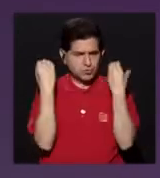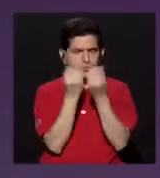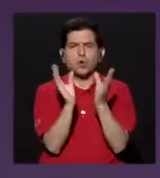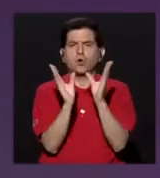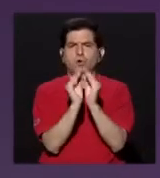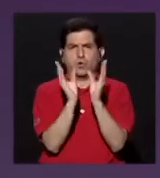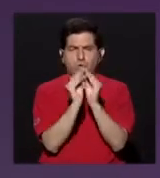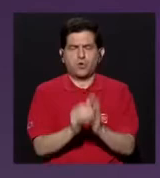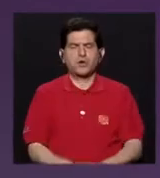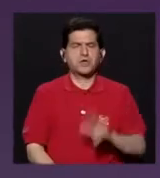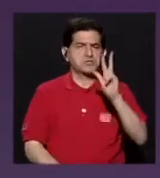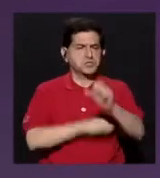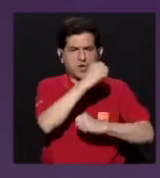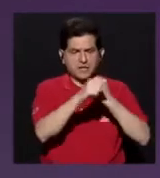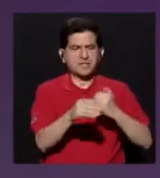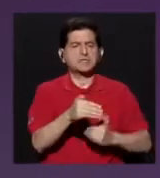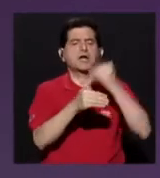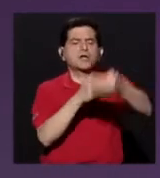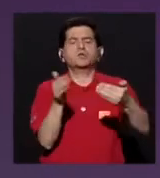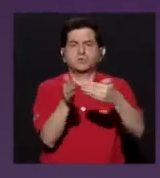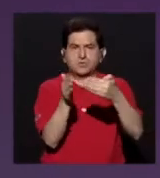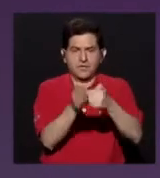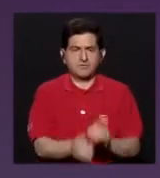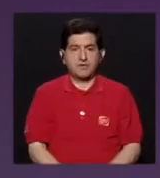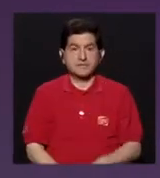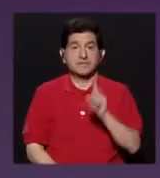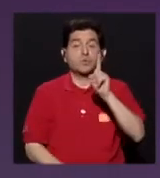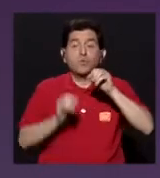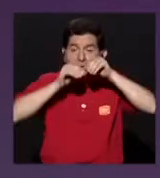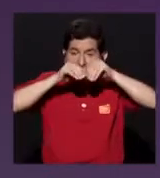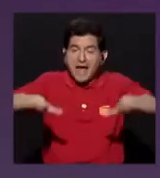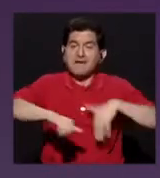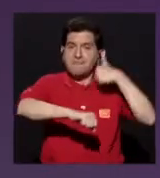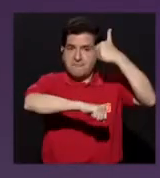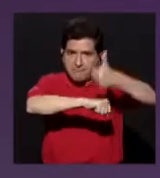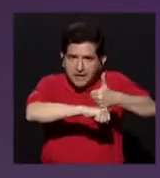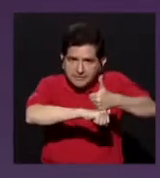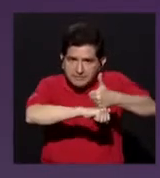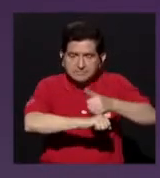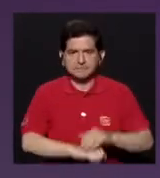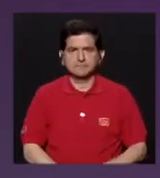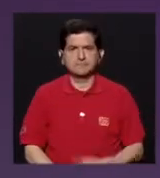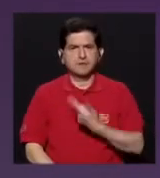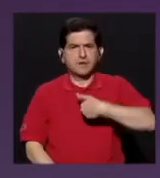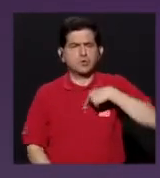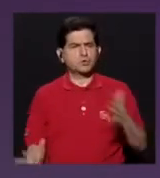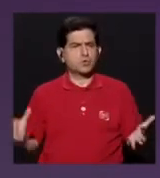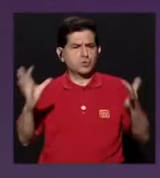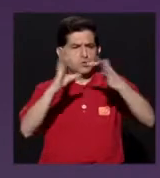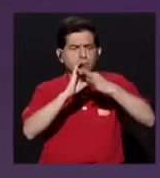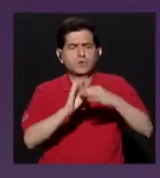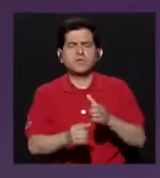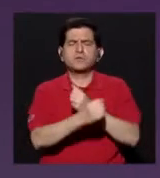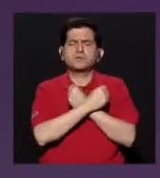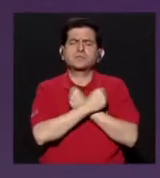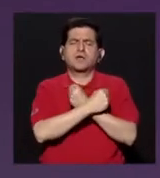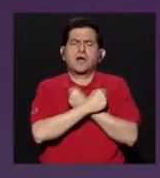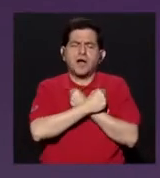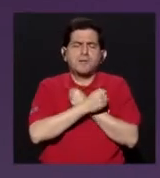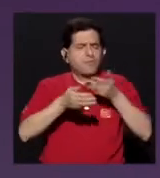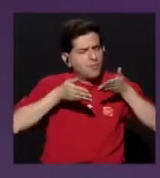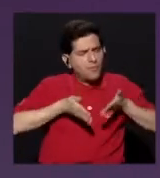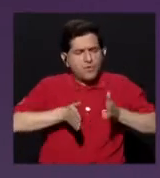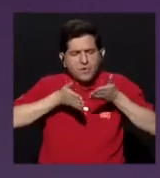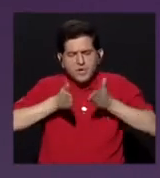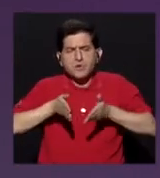congreso cada tres años, es generar una red que estamos vinculados por el amor que tenemos por nuestros